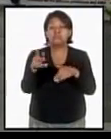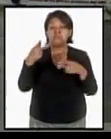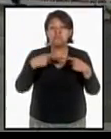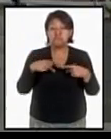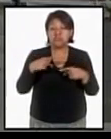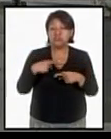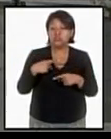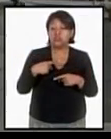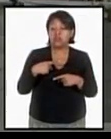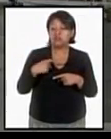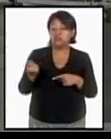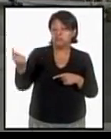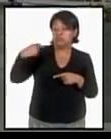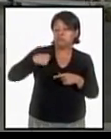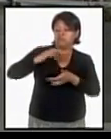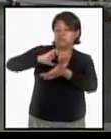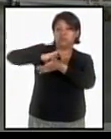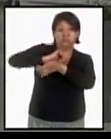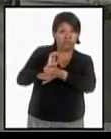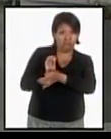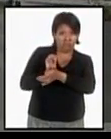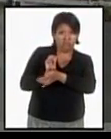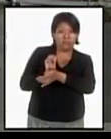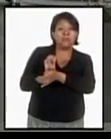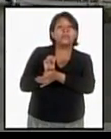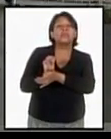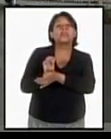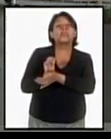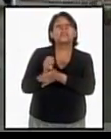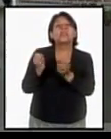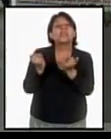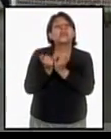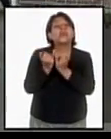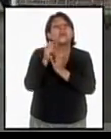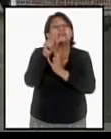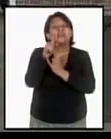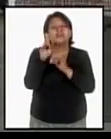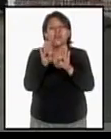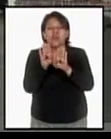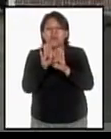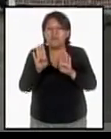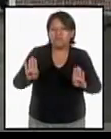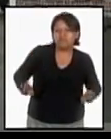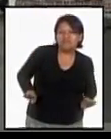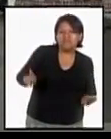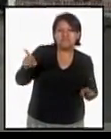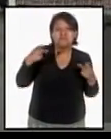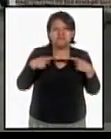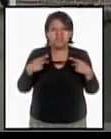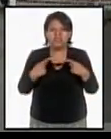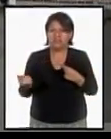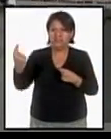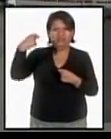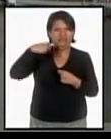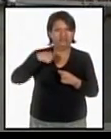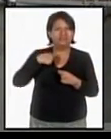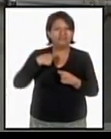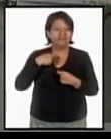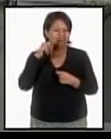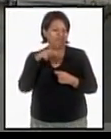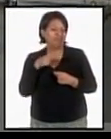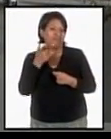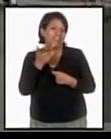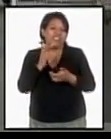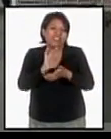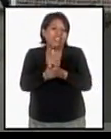te está discriminando. Y también los comportamientos de la gente también, ¿verdad? Te discrimina